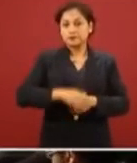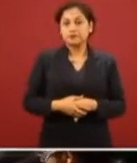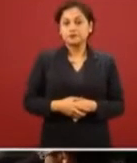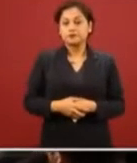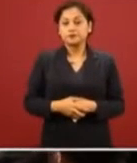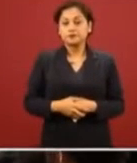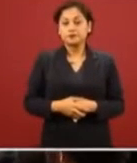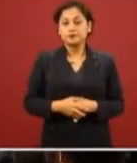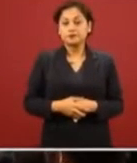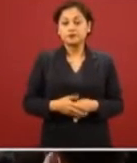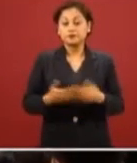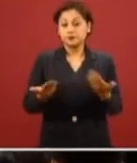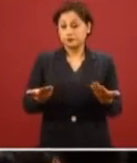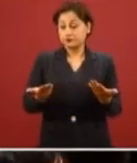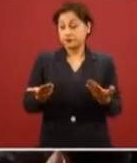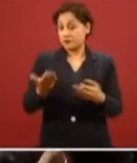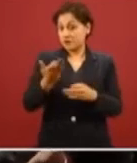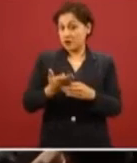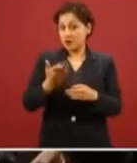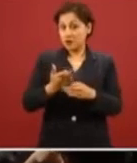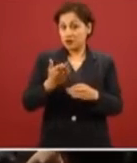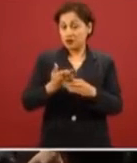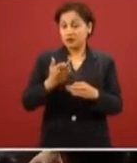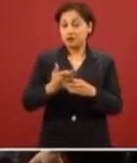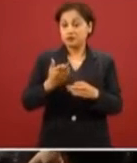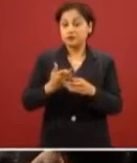sobre todo ahora que nada más